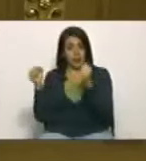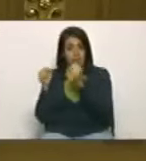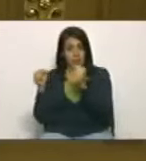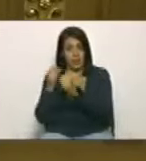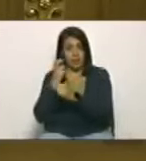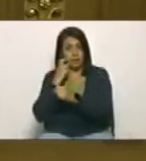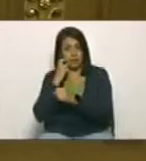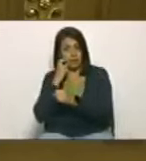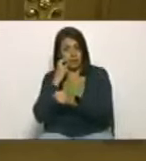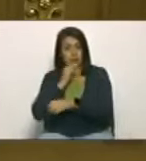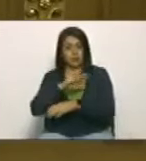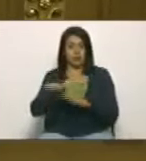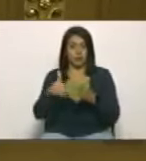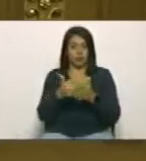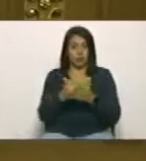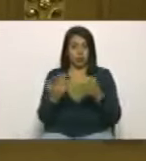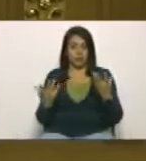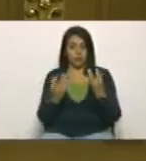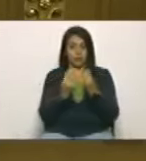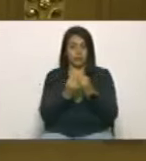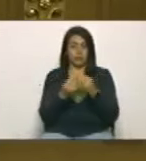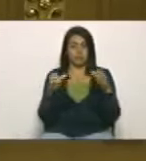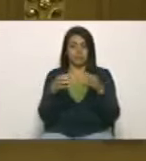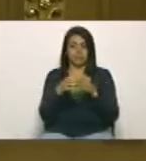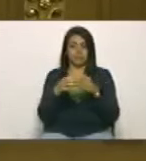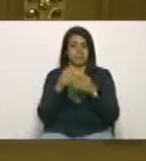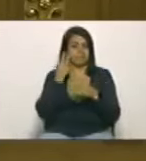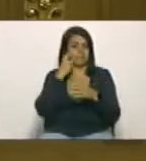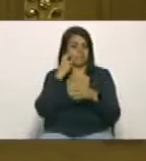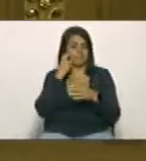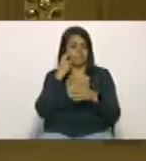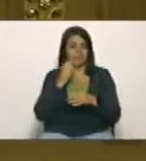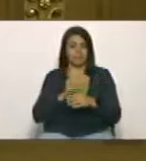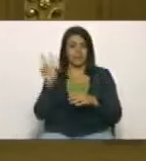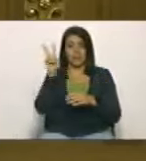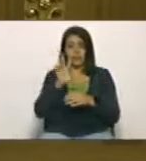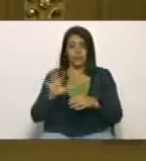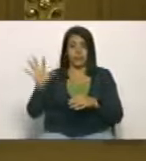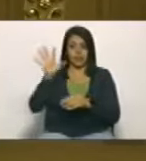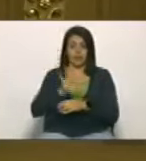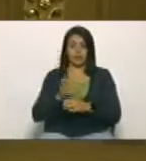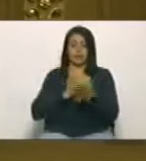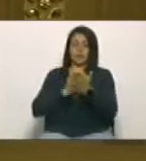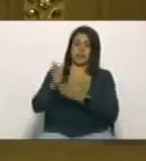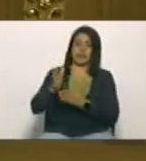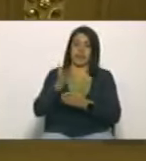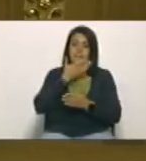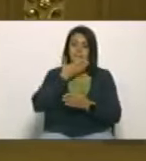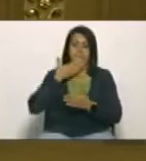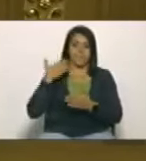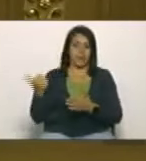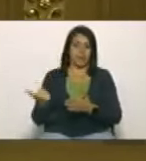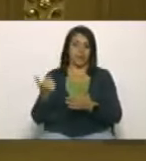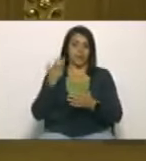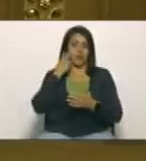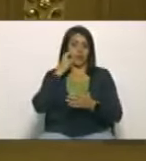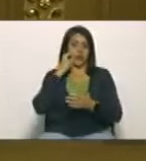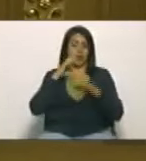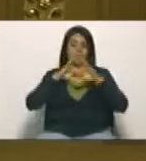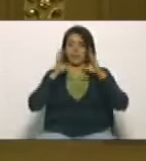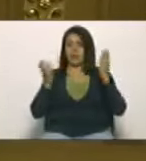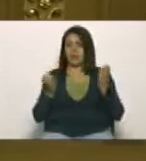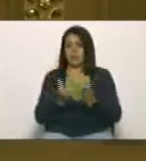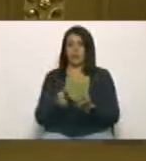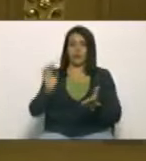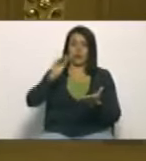Mérida, sino a todos los que forman parte de este sector cacaotero, que Venezuela seguirá teniendo el mejor cacao del mundo